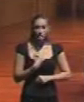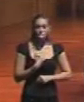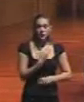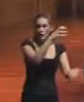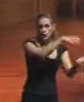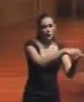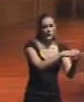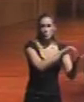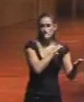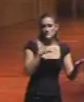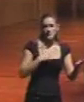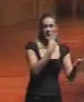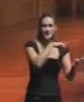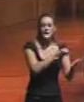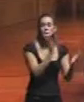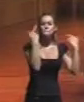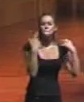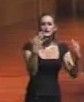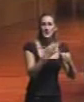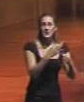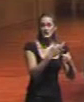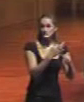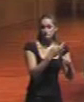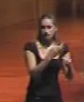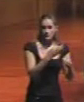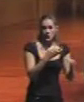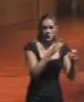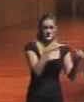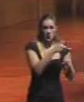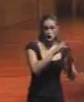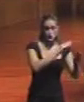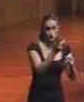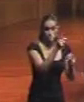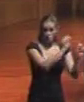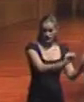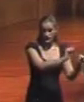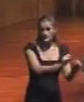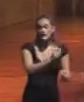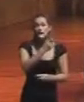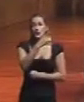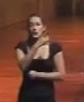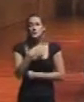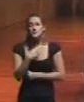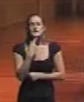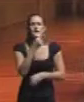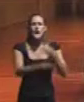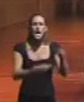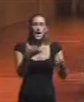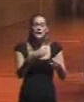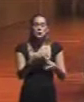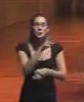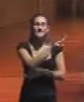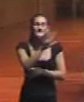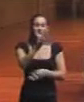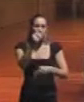independiente encargado de defender y proteger los derechos y legítimos intereses de todos los miembros de la comunidad universitaria, ha llevado a cabo 85